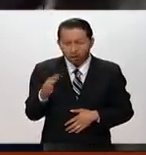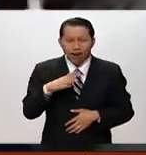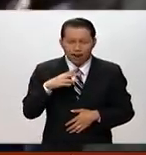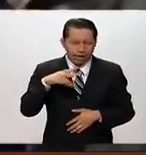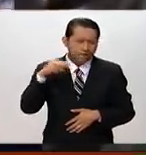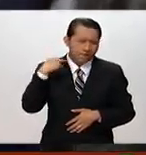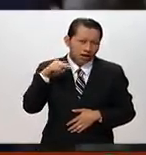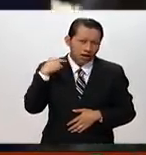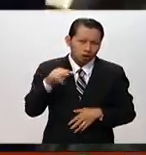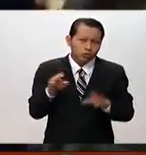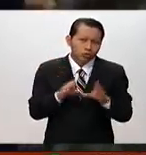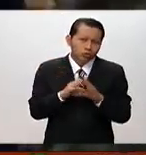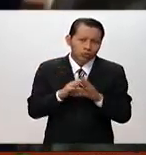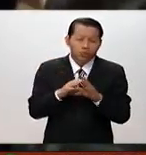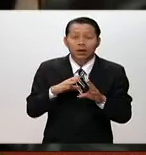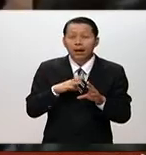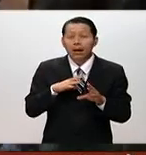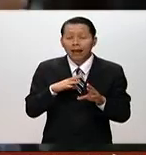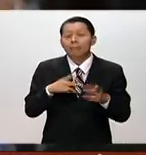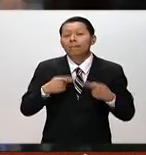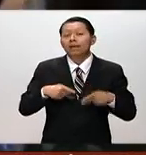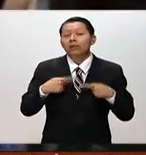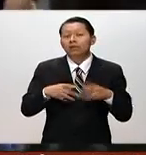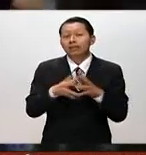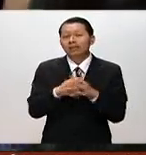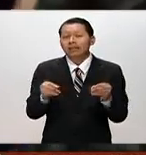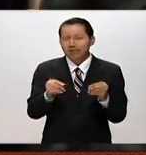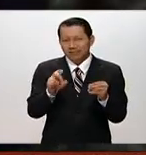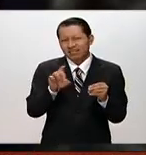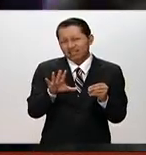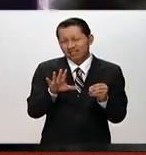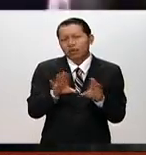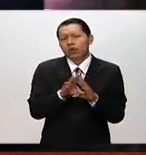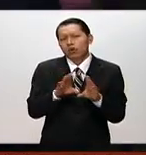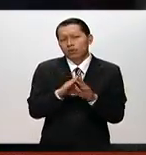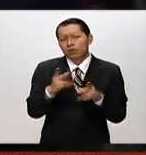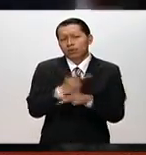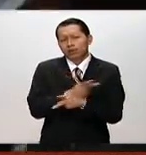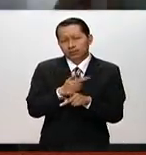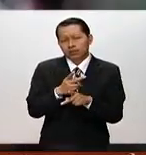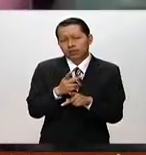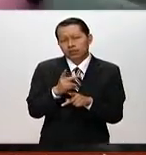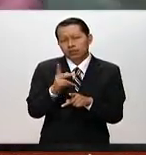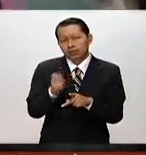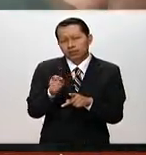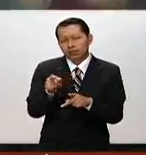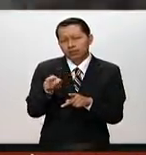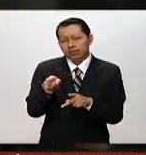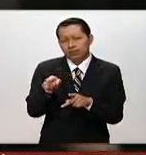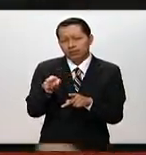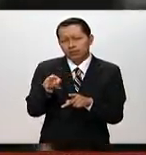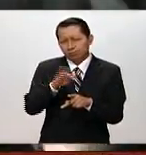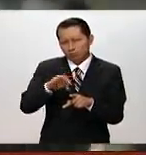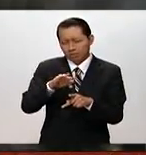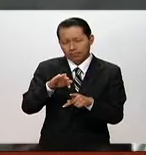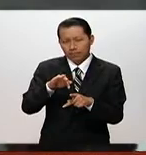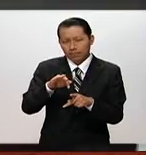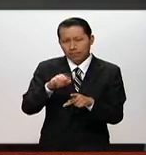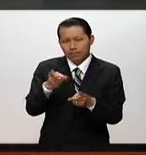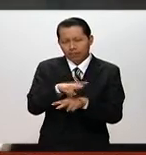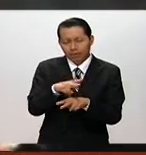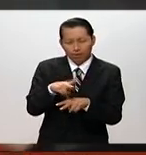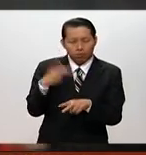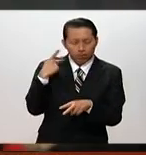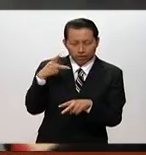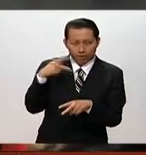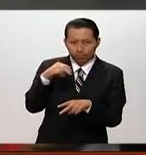se planean 35 personas que siguen desaparecidas. ¿Cómo estamos en este sentido ahí en Puebla?